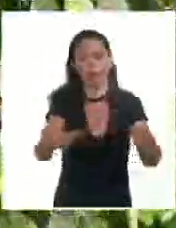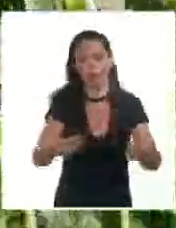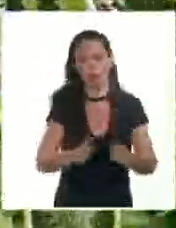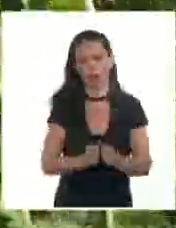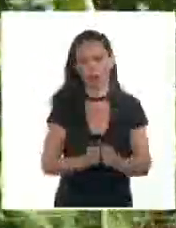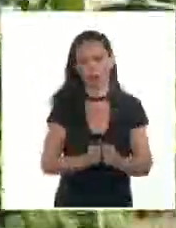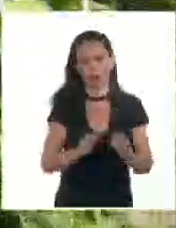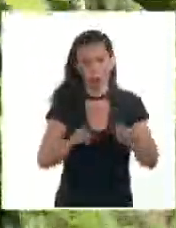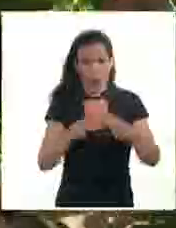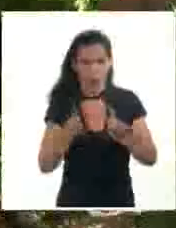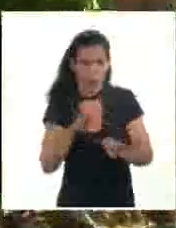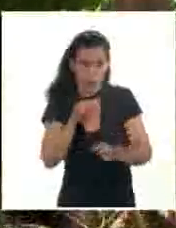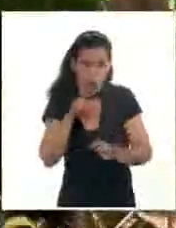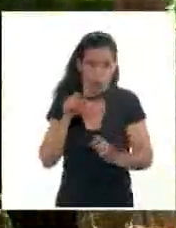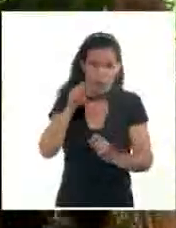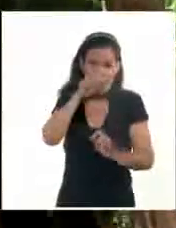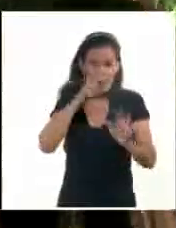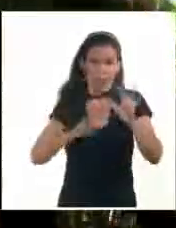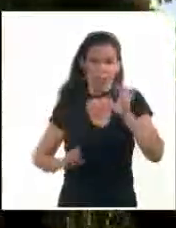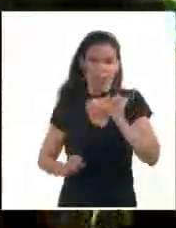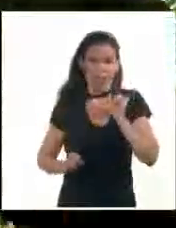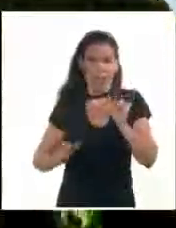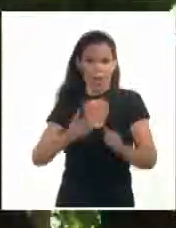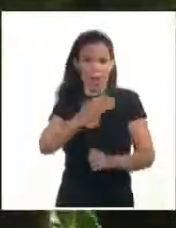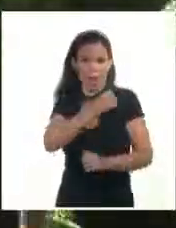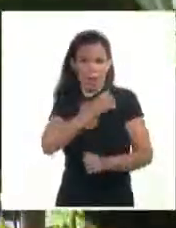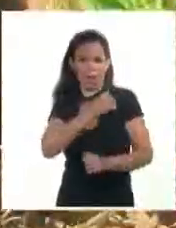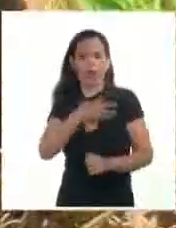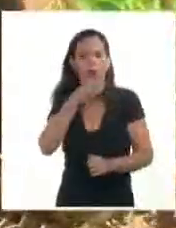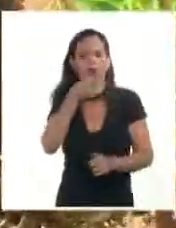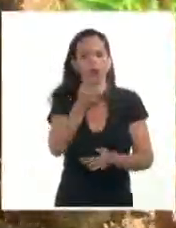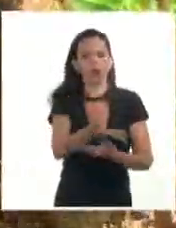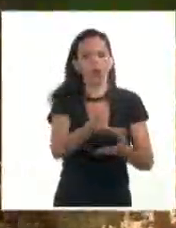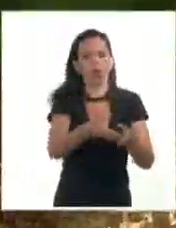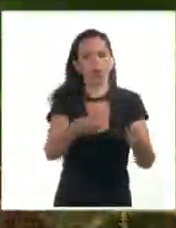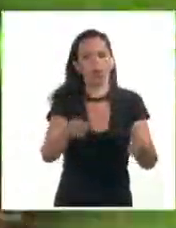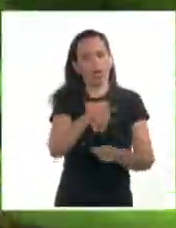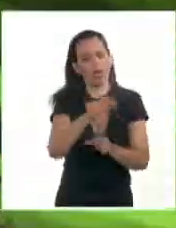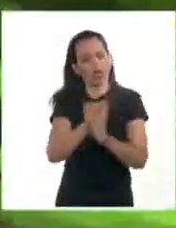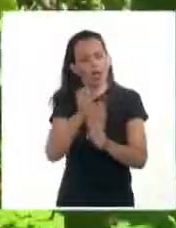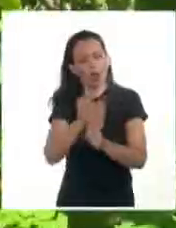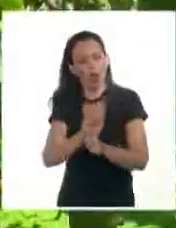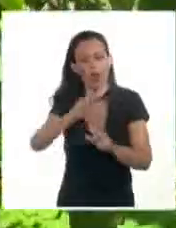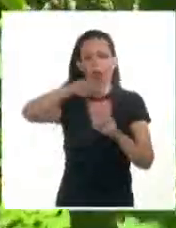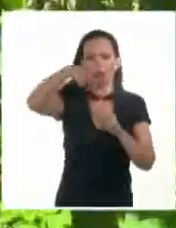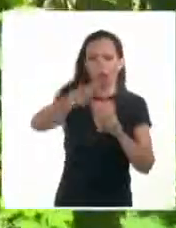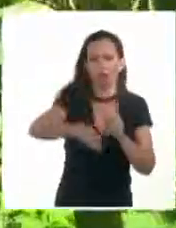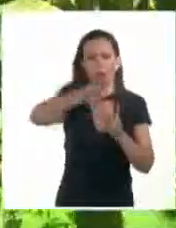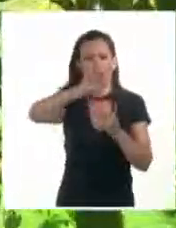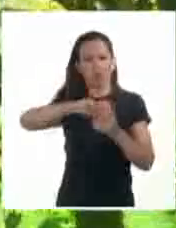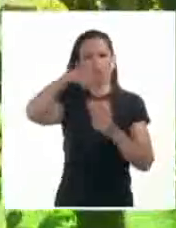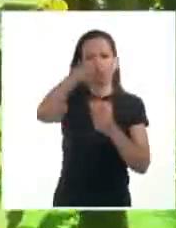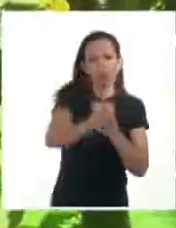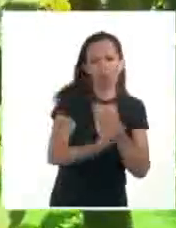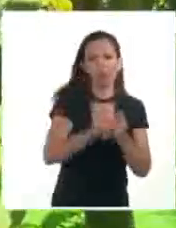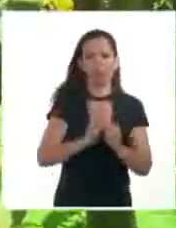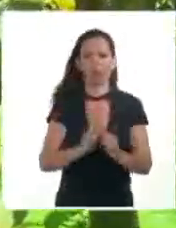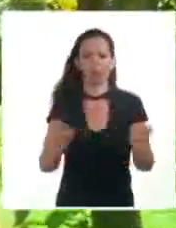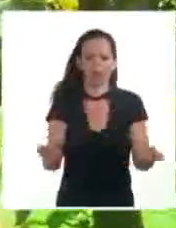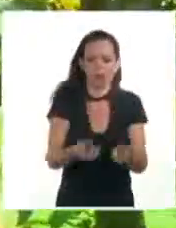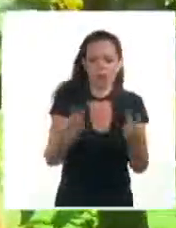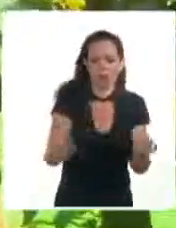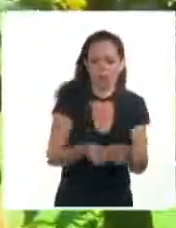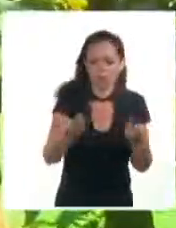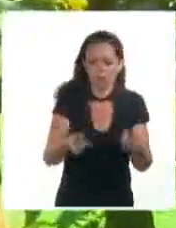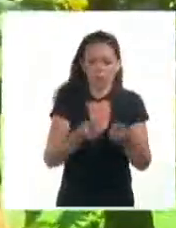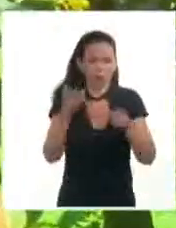movilizado FARC. Con estas dos hectáreas comencé con la siembra de cultivos varios, entre ellos hortaliza, vianda. En el 2020 inició su